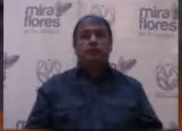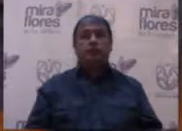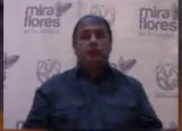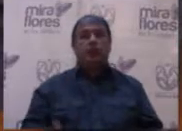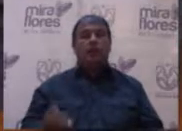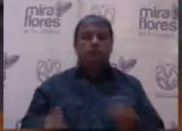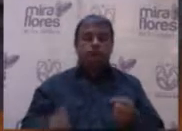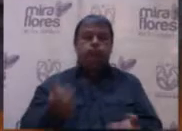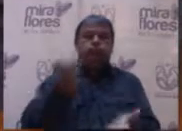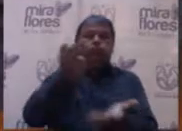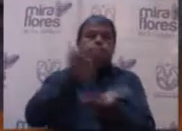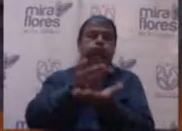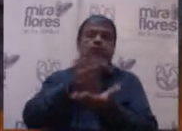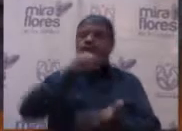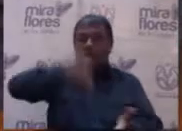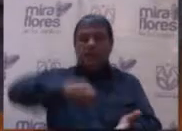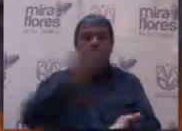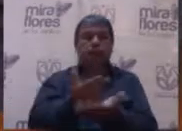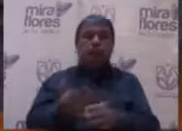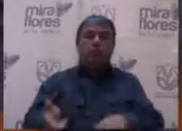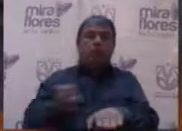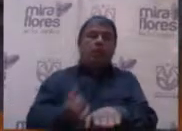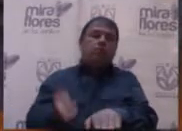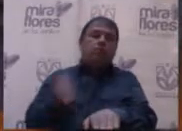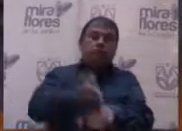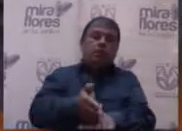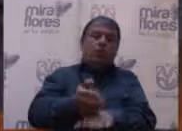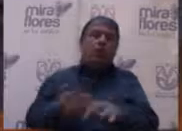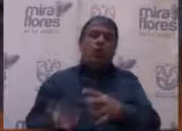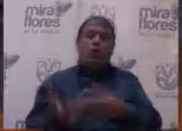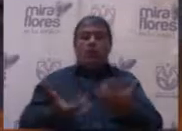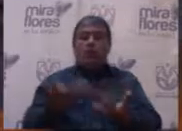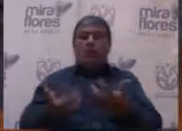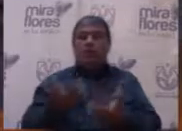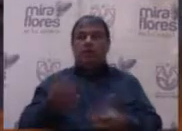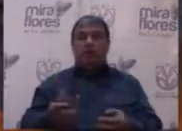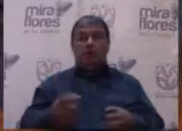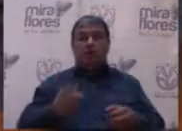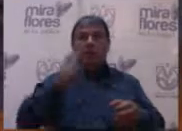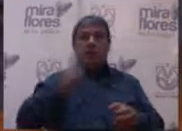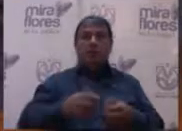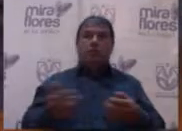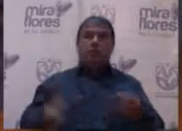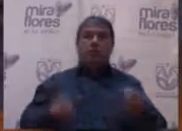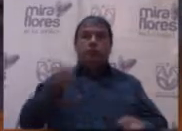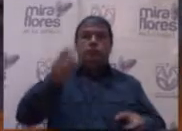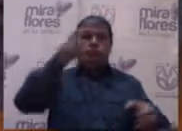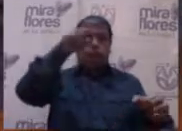estaciona su vehículo mal estacionado sobre la vereda, sobre el jardín, y la grúa lo levanta